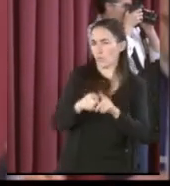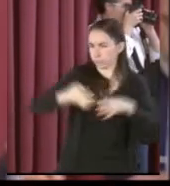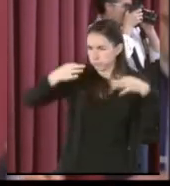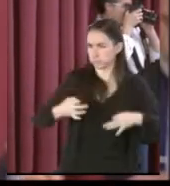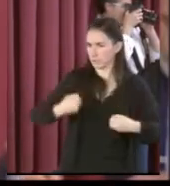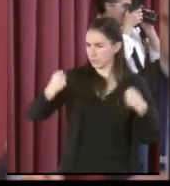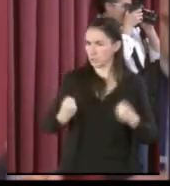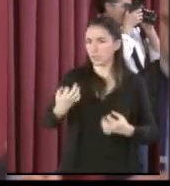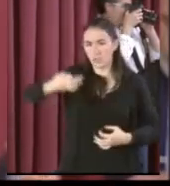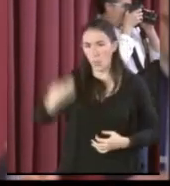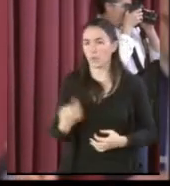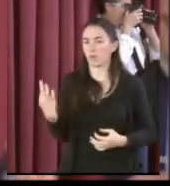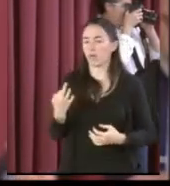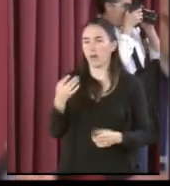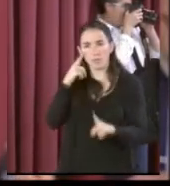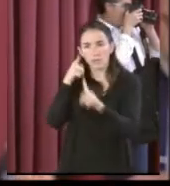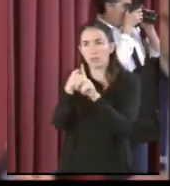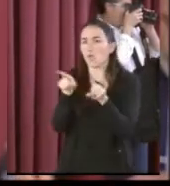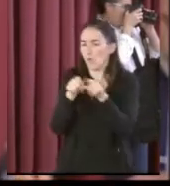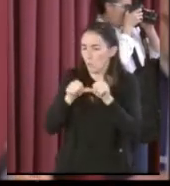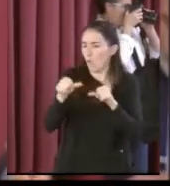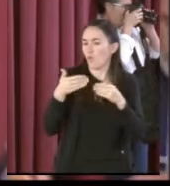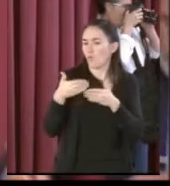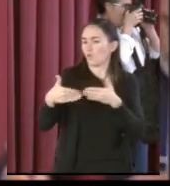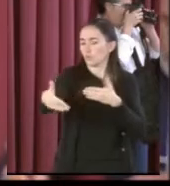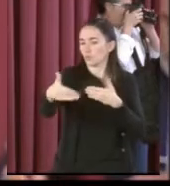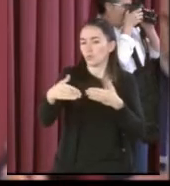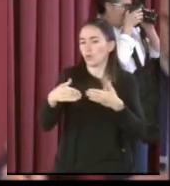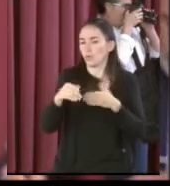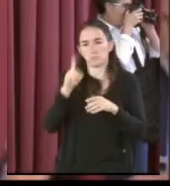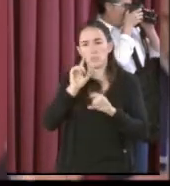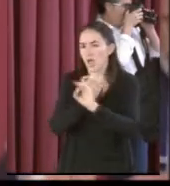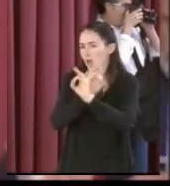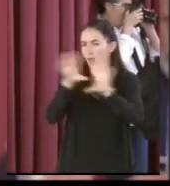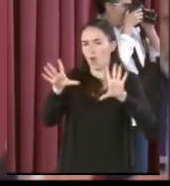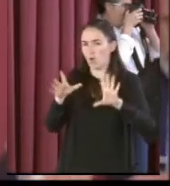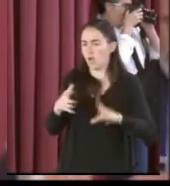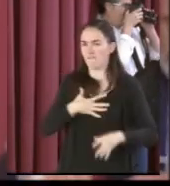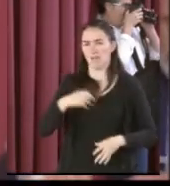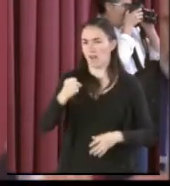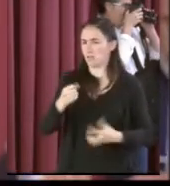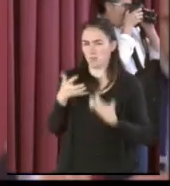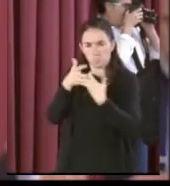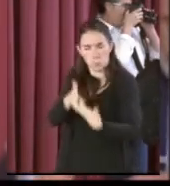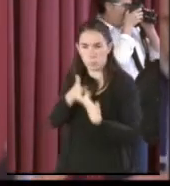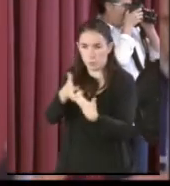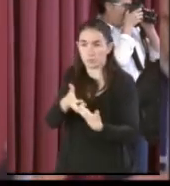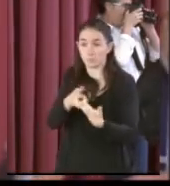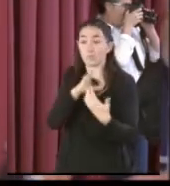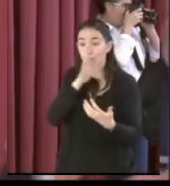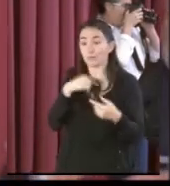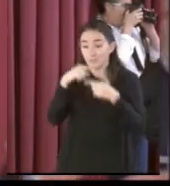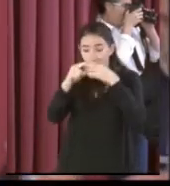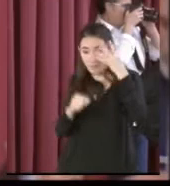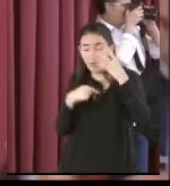los desafíos pendientes, pero que sabe afrontarlos con resolución y con empuje. Y así, desde estos retos,